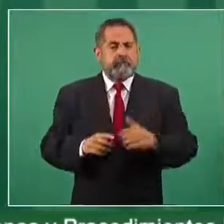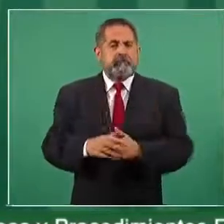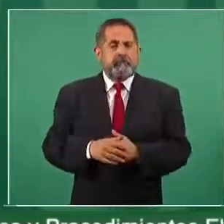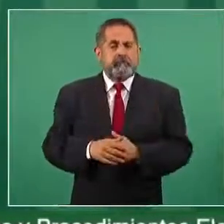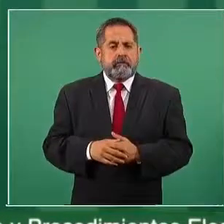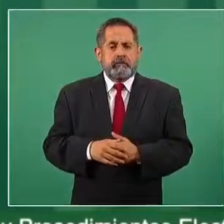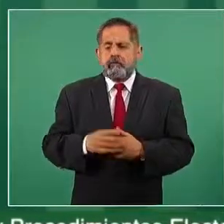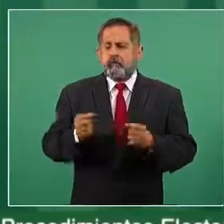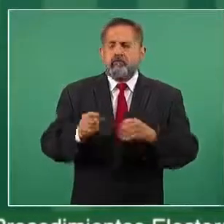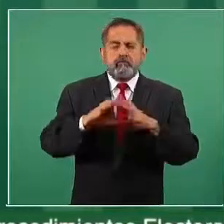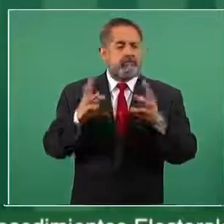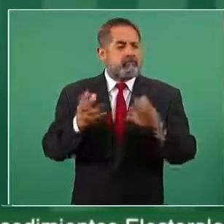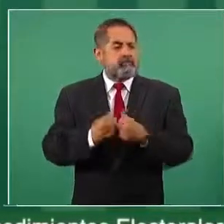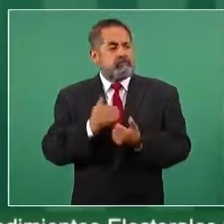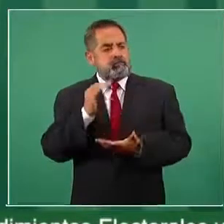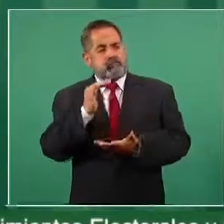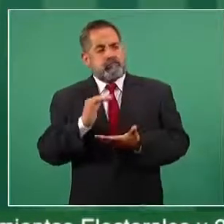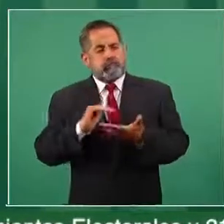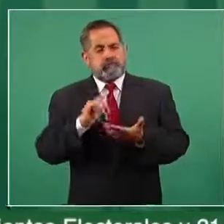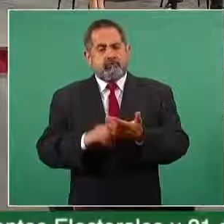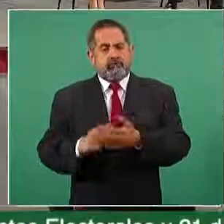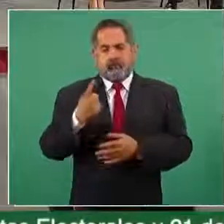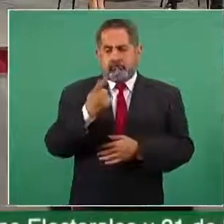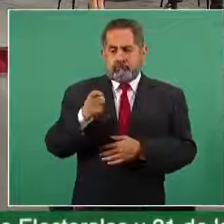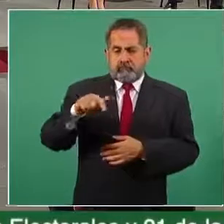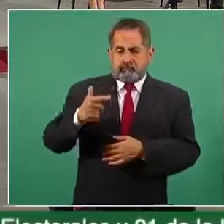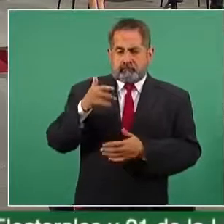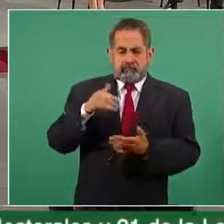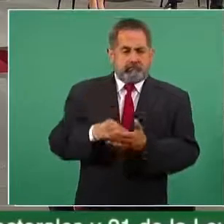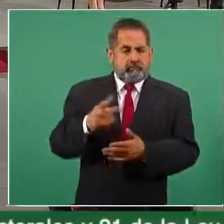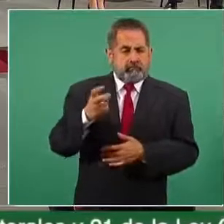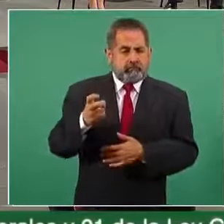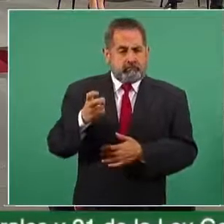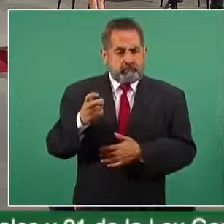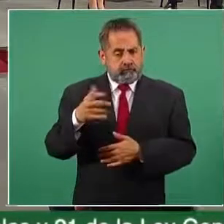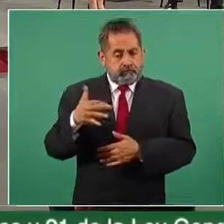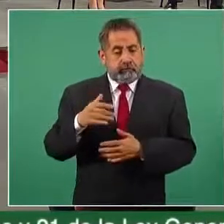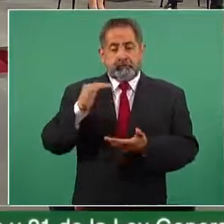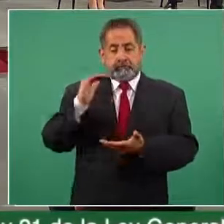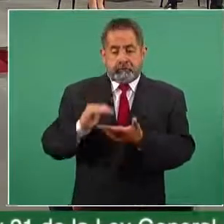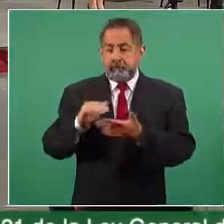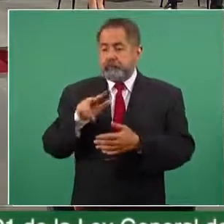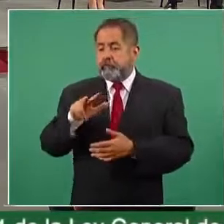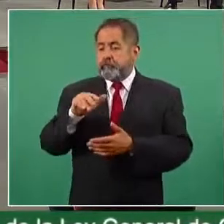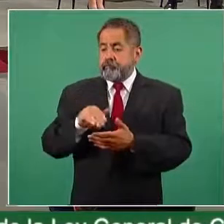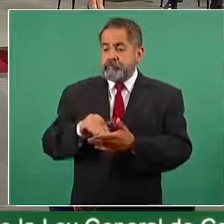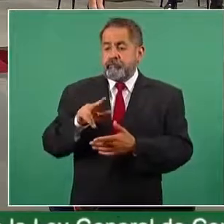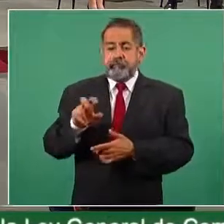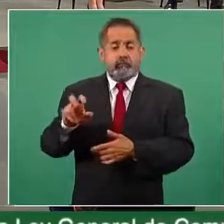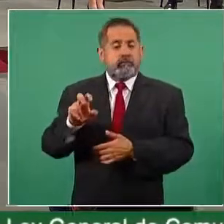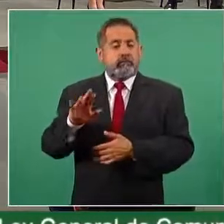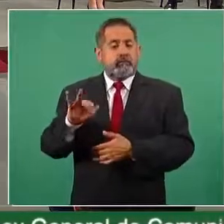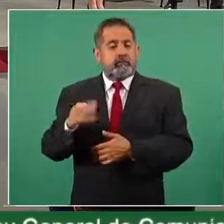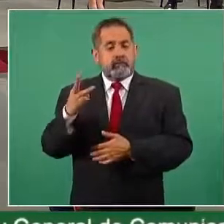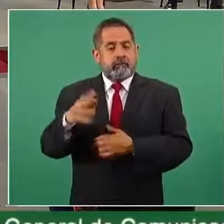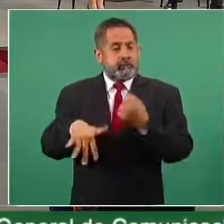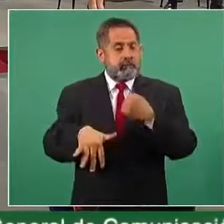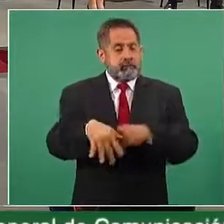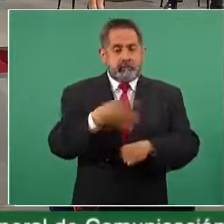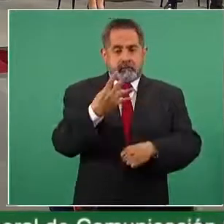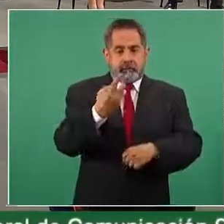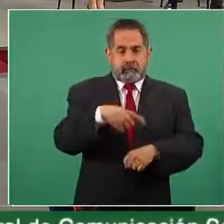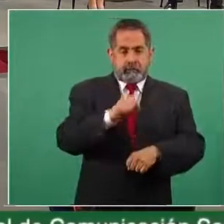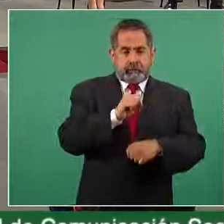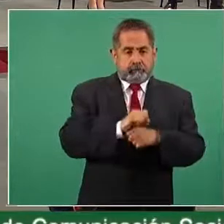casos estimados bajaron de 112.415 a 18.953 en estas 14 semanas, es